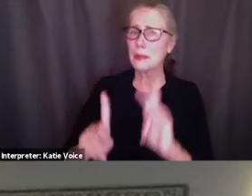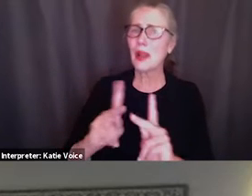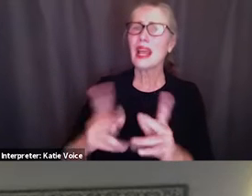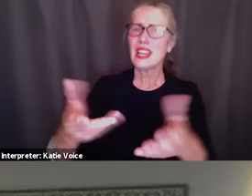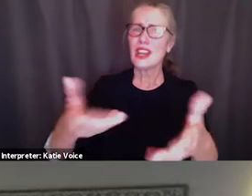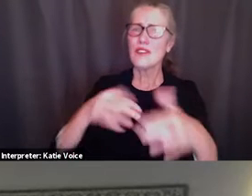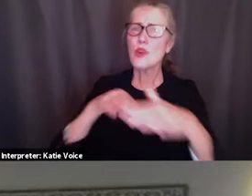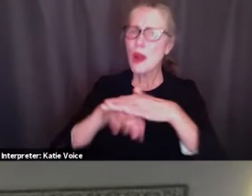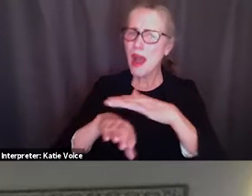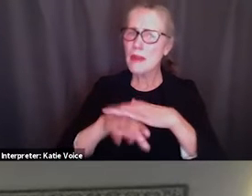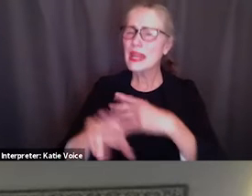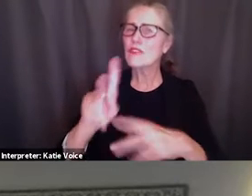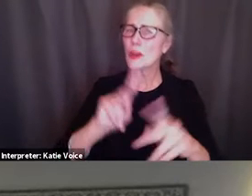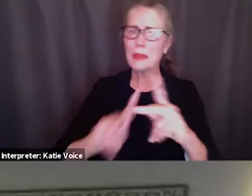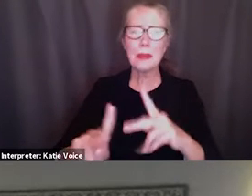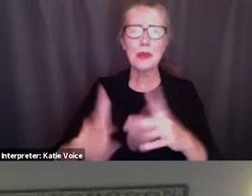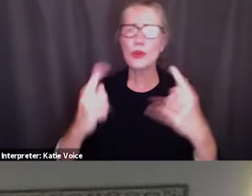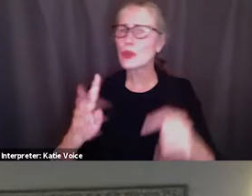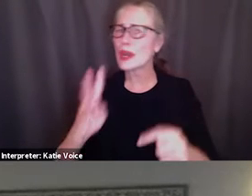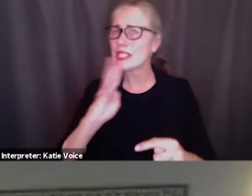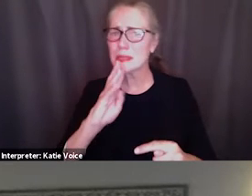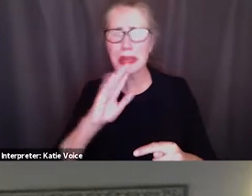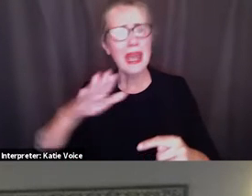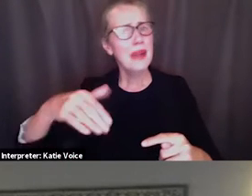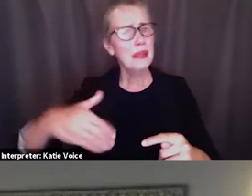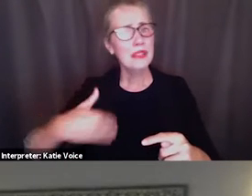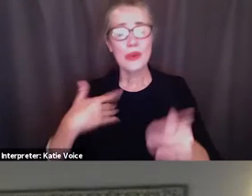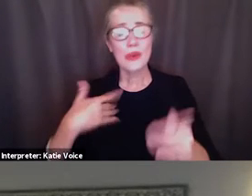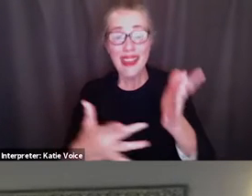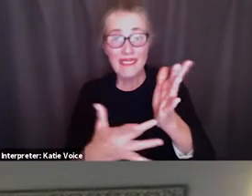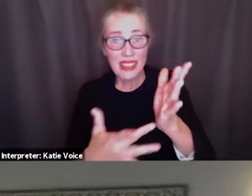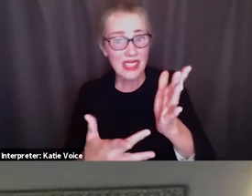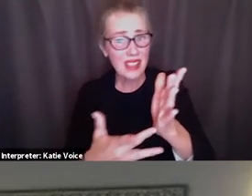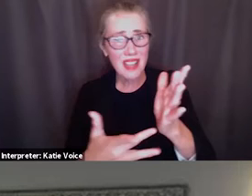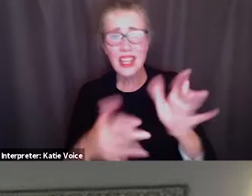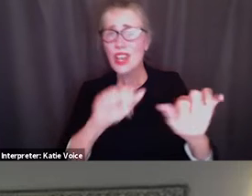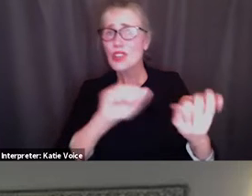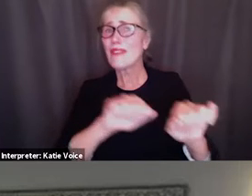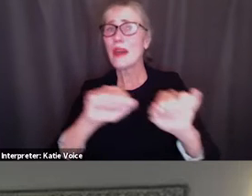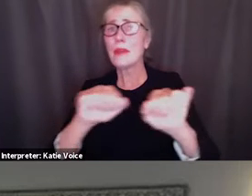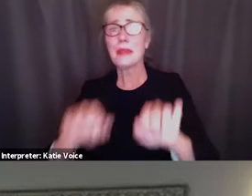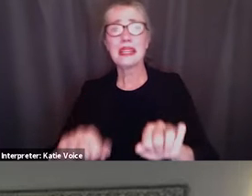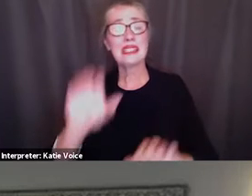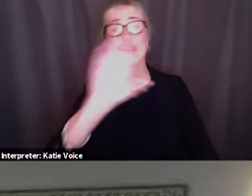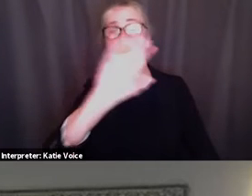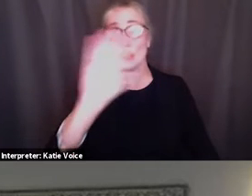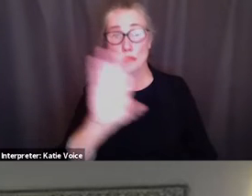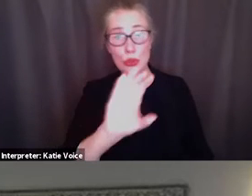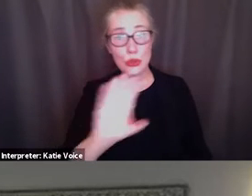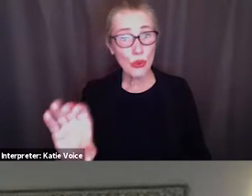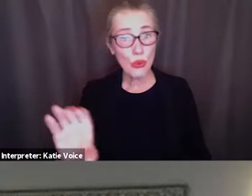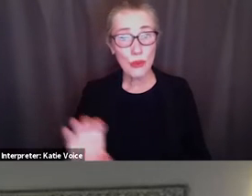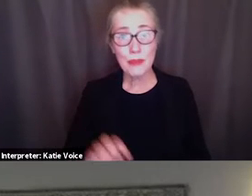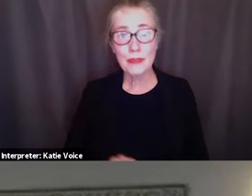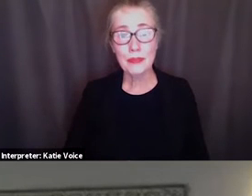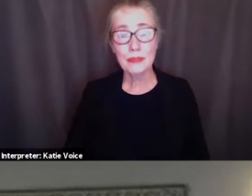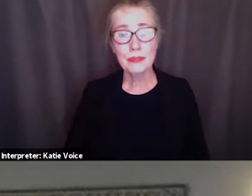están tratando de hablar en sus reuniones, pero no tienen la tecnología o la capacidad de hacer